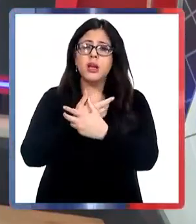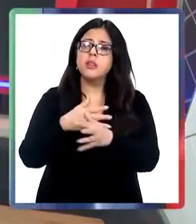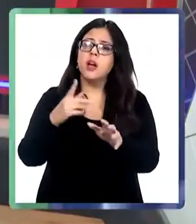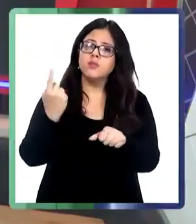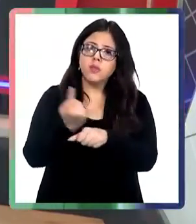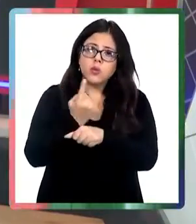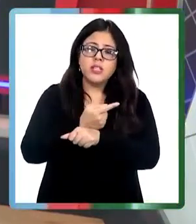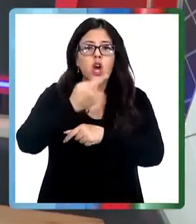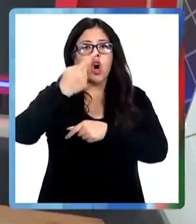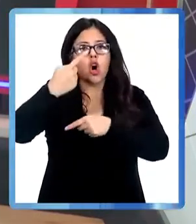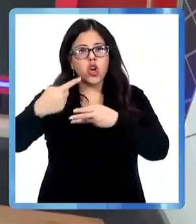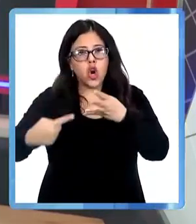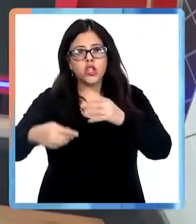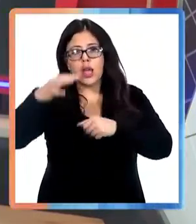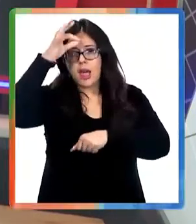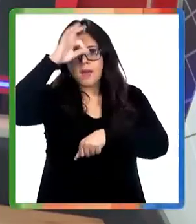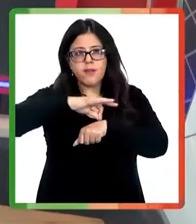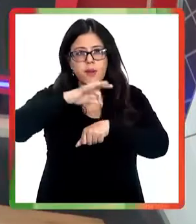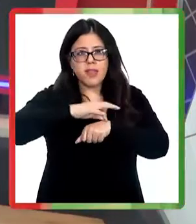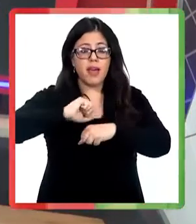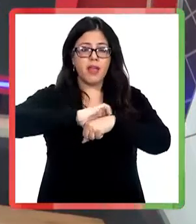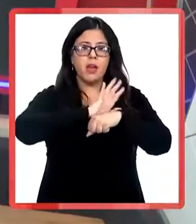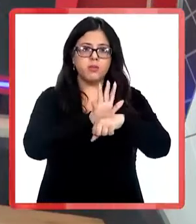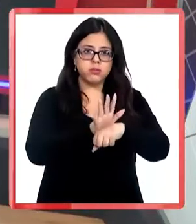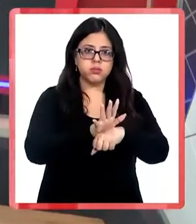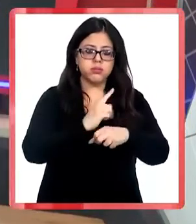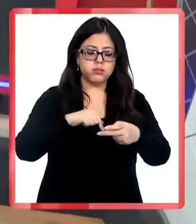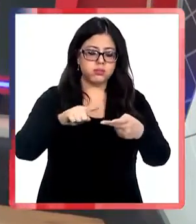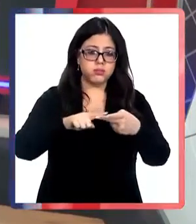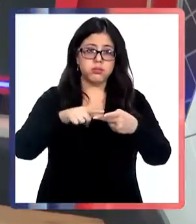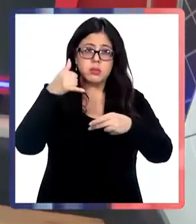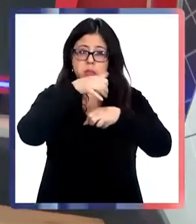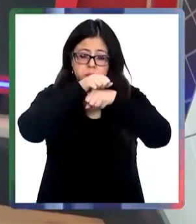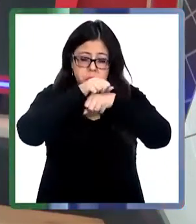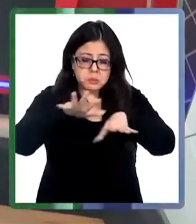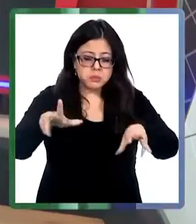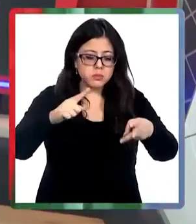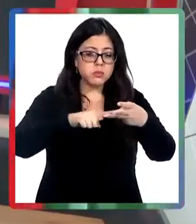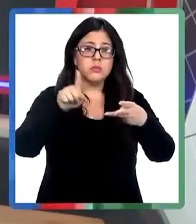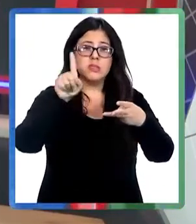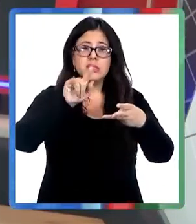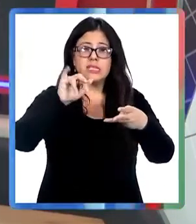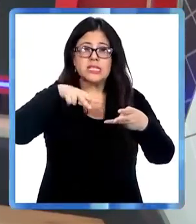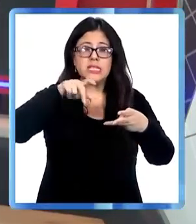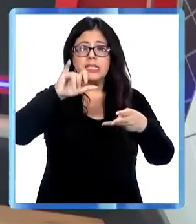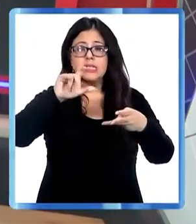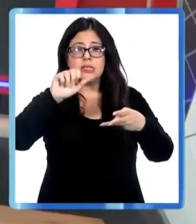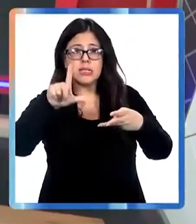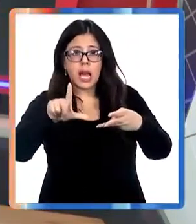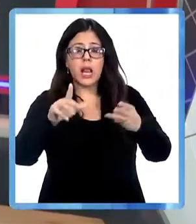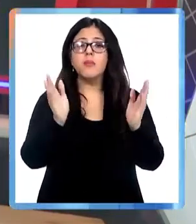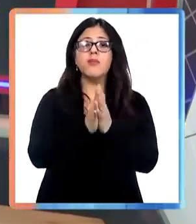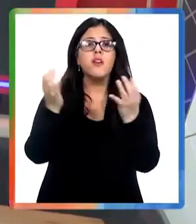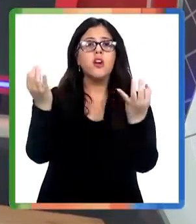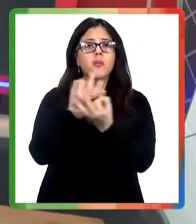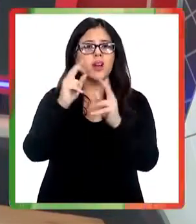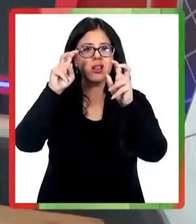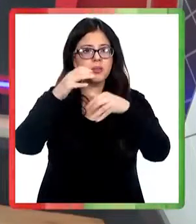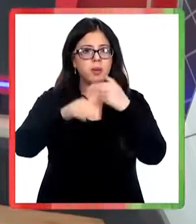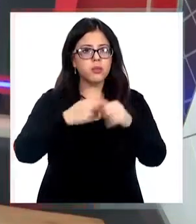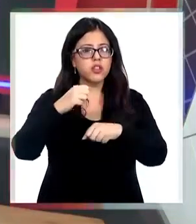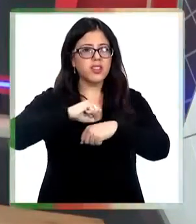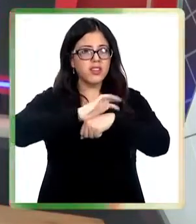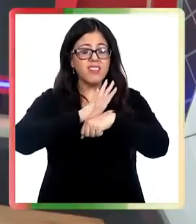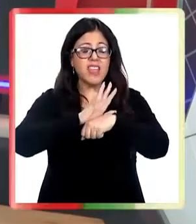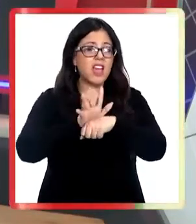otros virus respiratorios que están rondando por el país. COVID-19, influenza, sincicial. Doctora, cuéntenos, ¿cómo va el proceso de